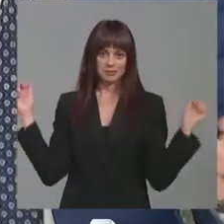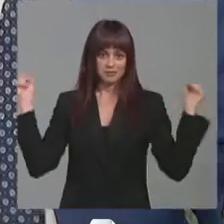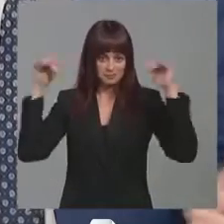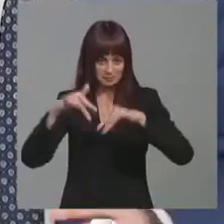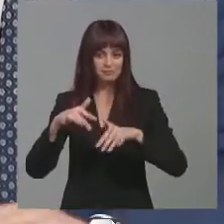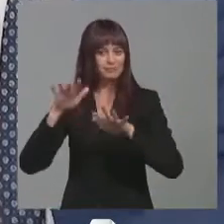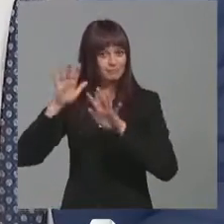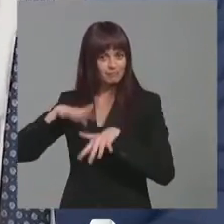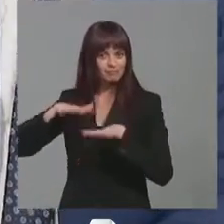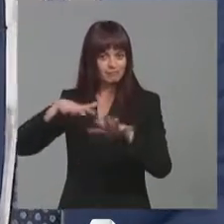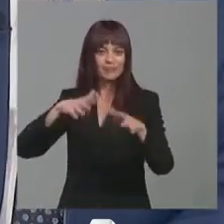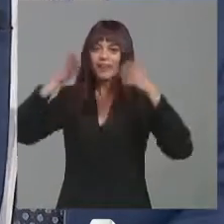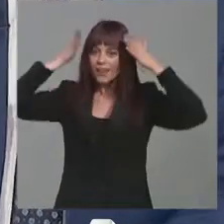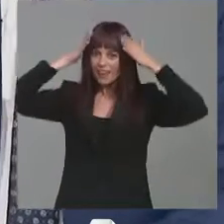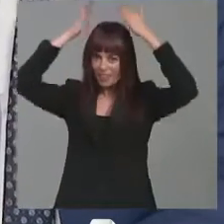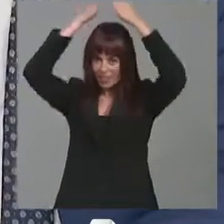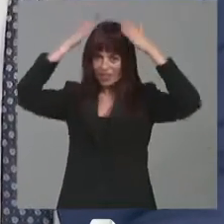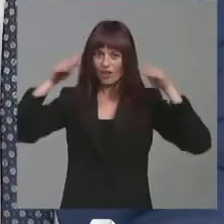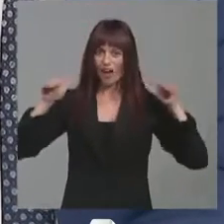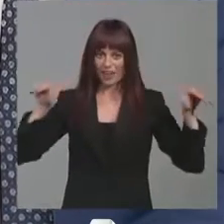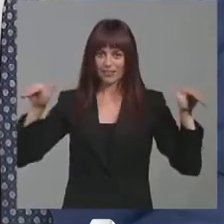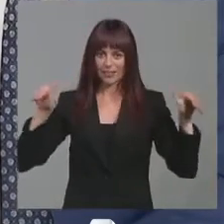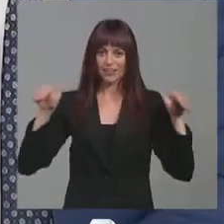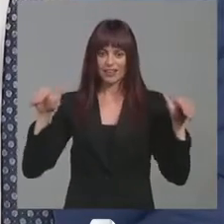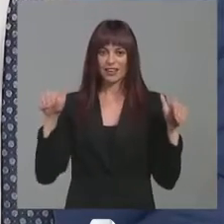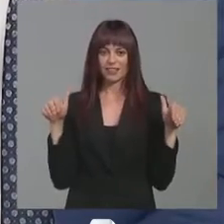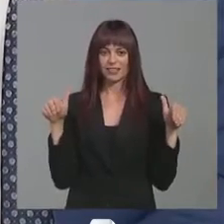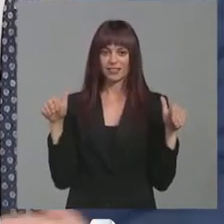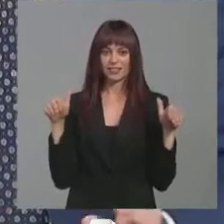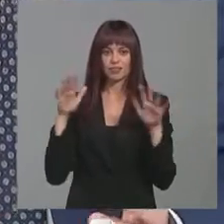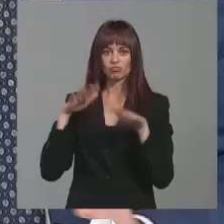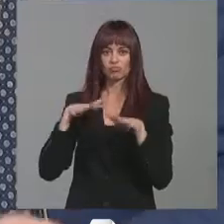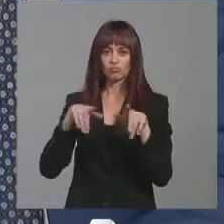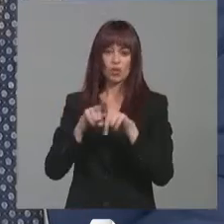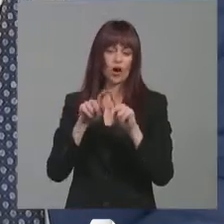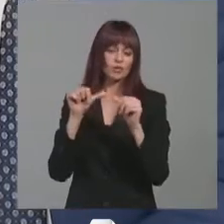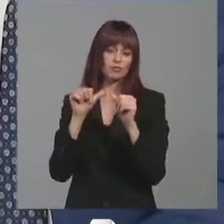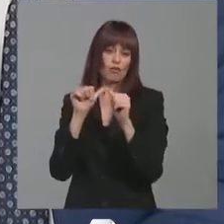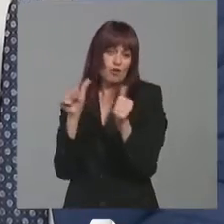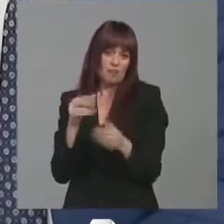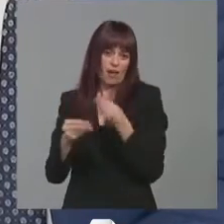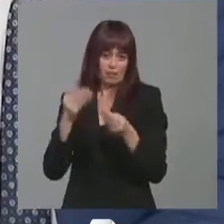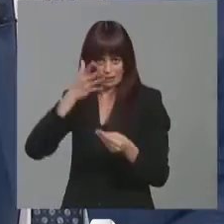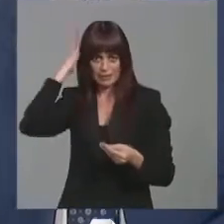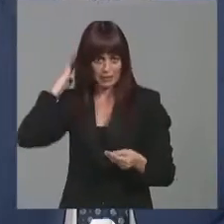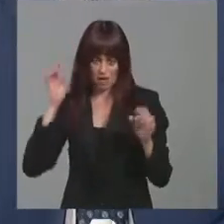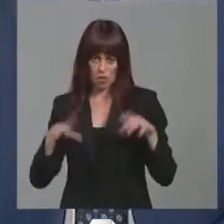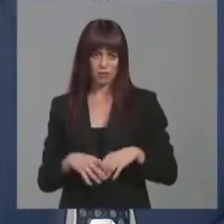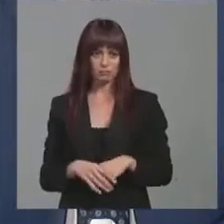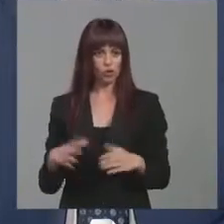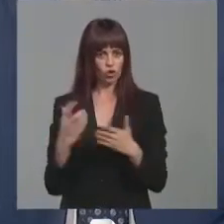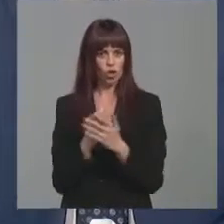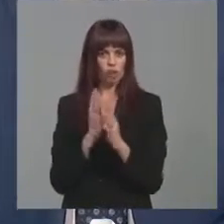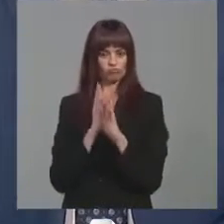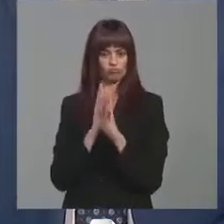desfilar de los nazarenos en alcantarilla muy próximo a al estilo cartagenero o sea todos bien puestos no